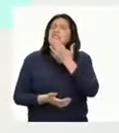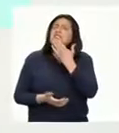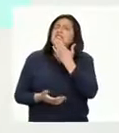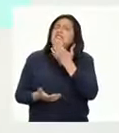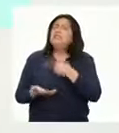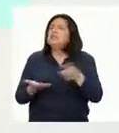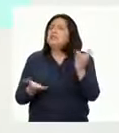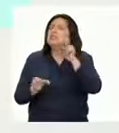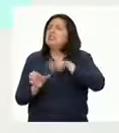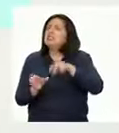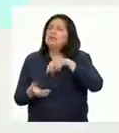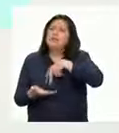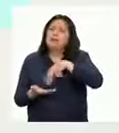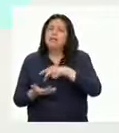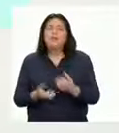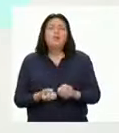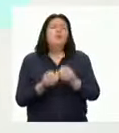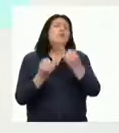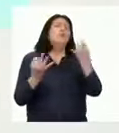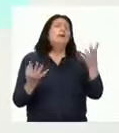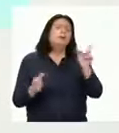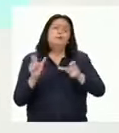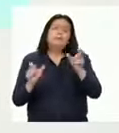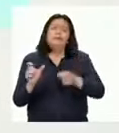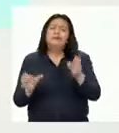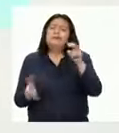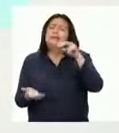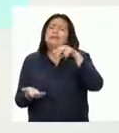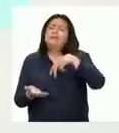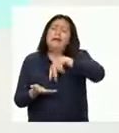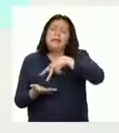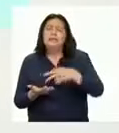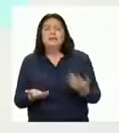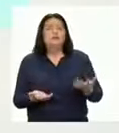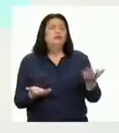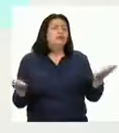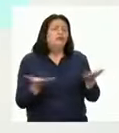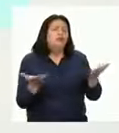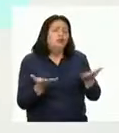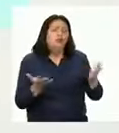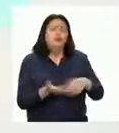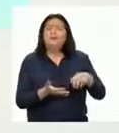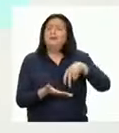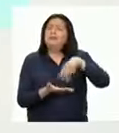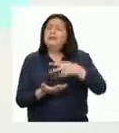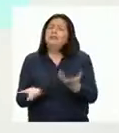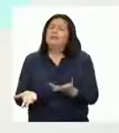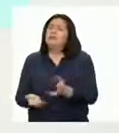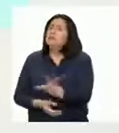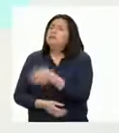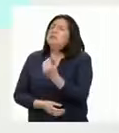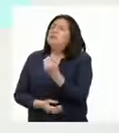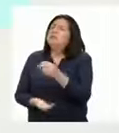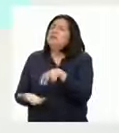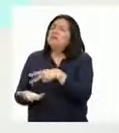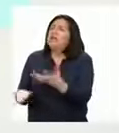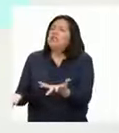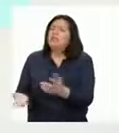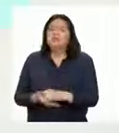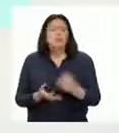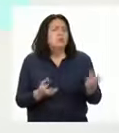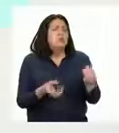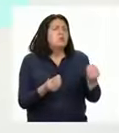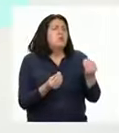bailan? ¿Cuántas personas bailan? ¿Dónde bailan? ¿Por qué bailan? ¿Cómo